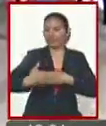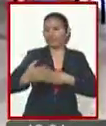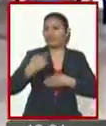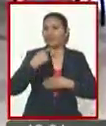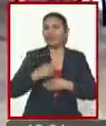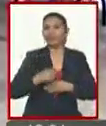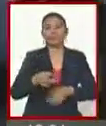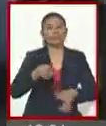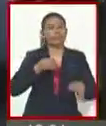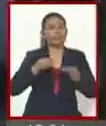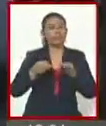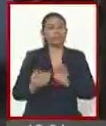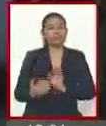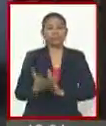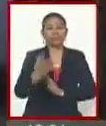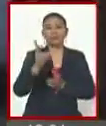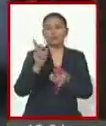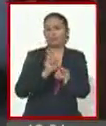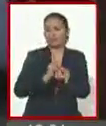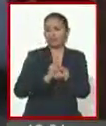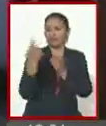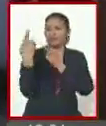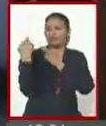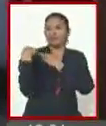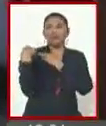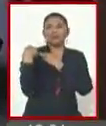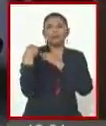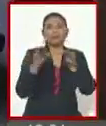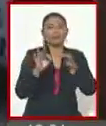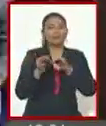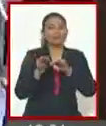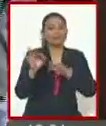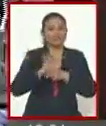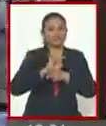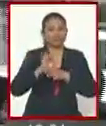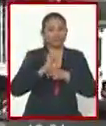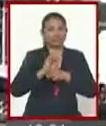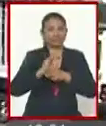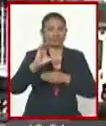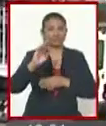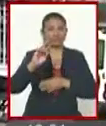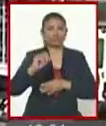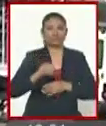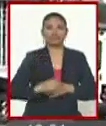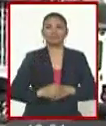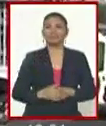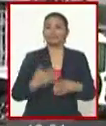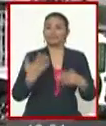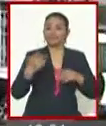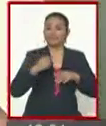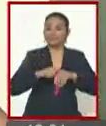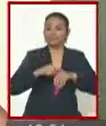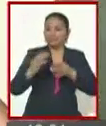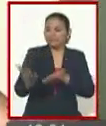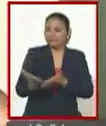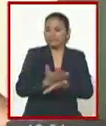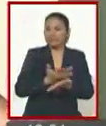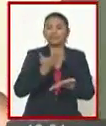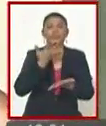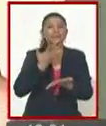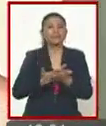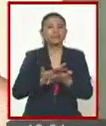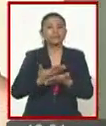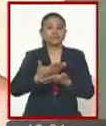deberán declarar médicos del hospital, encargados de mantenimiento y también funcionarios de la CRE. Estamos en etapa de acumulación de elementos de